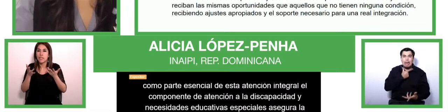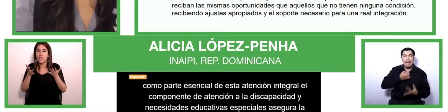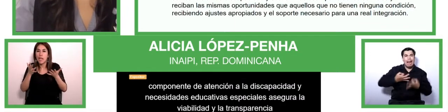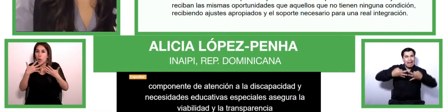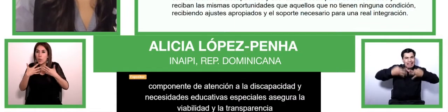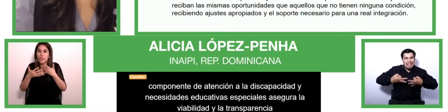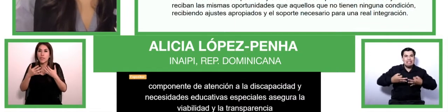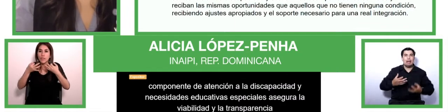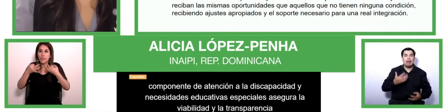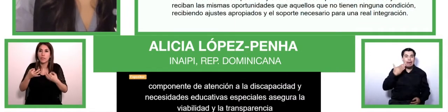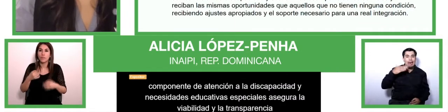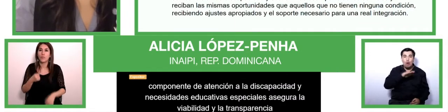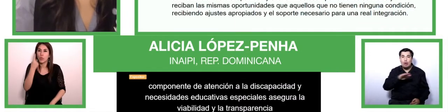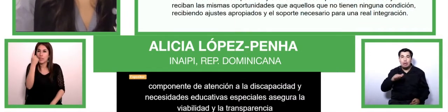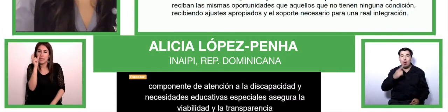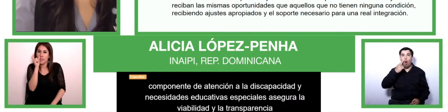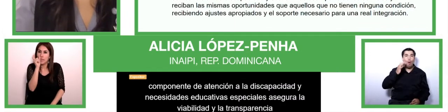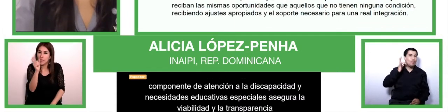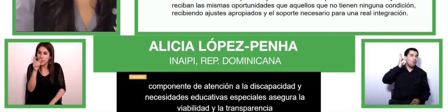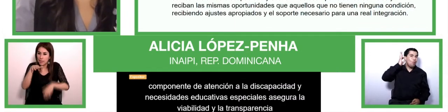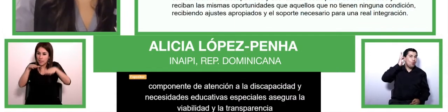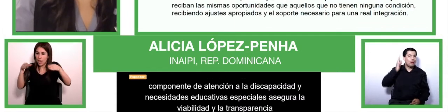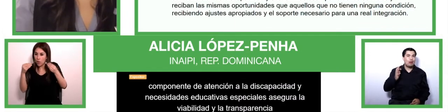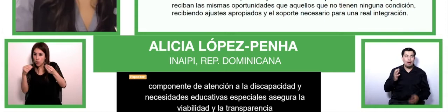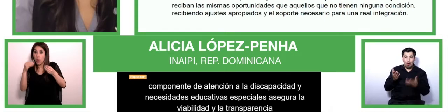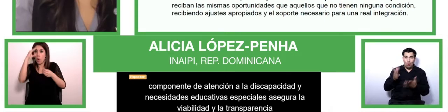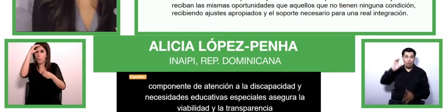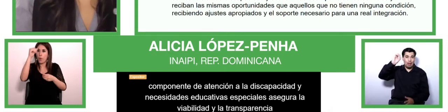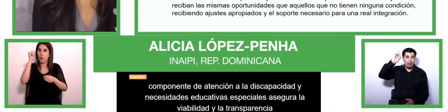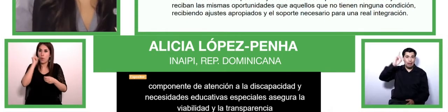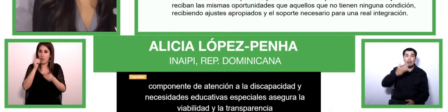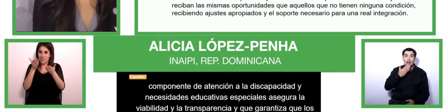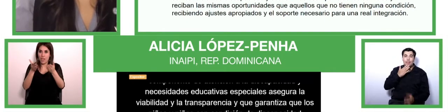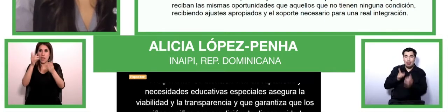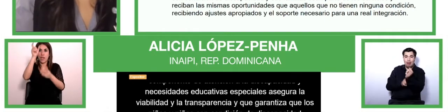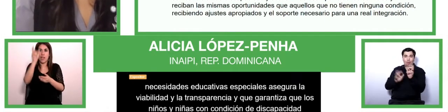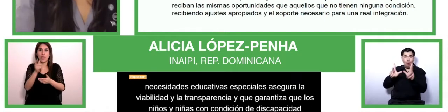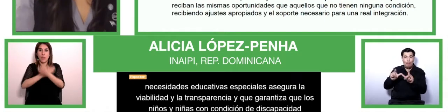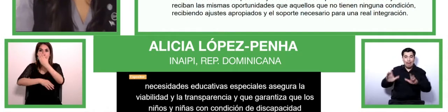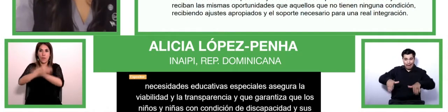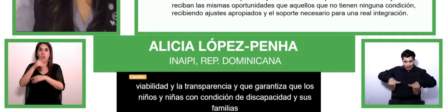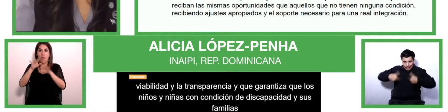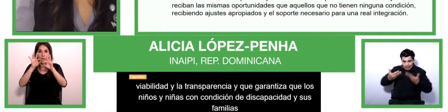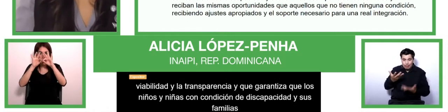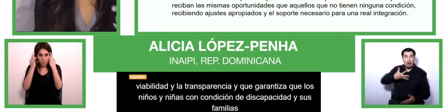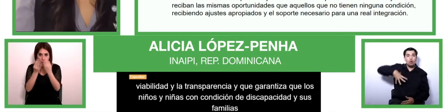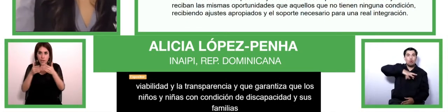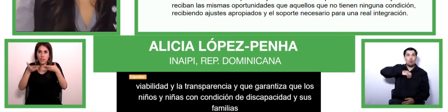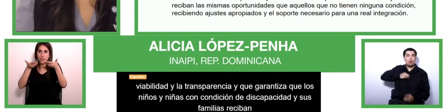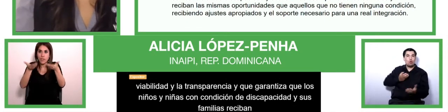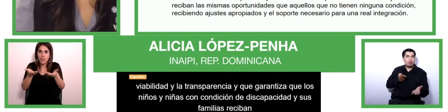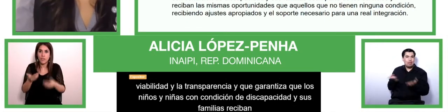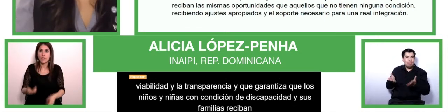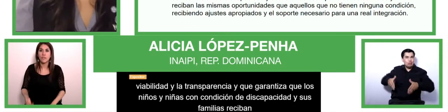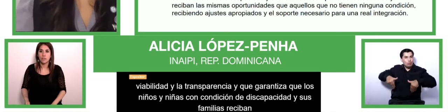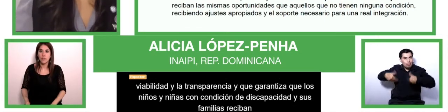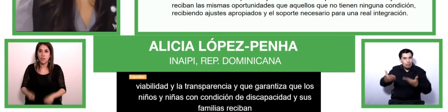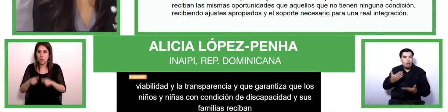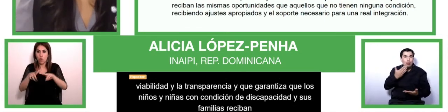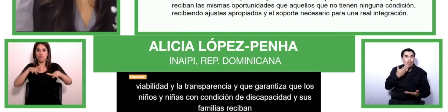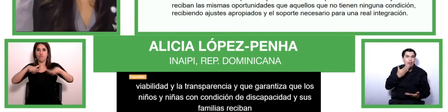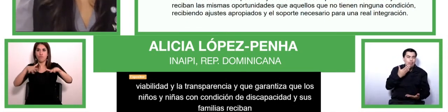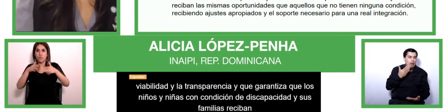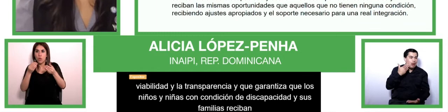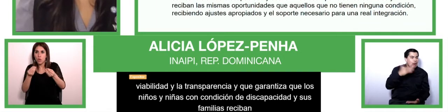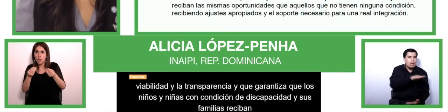que garantiza que los niños y niñas con condición de discapacidad y sus familias reciban nuestros servicios al igual